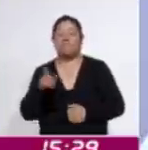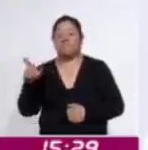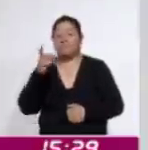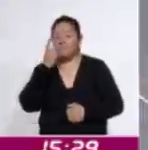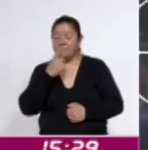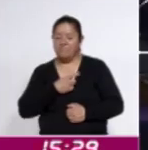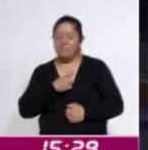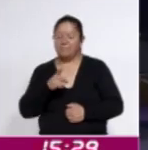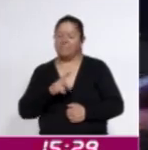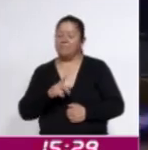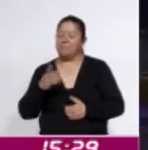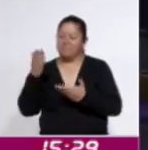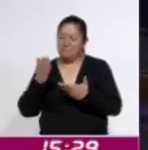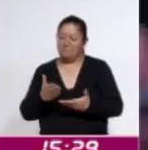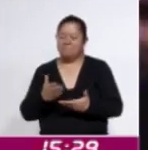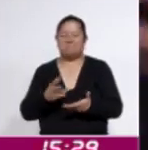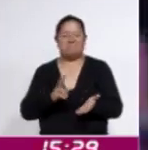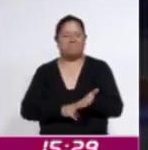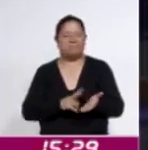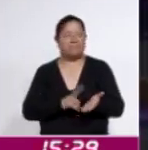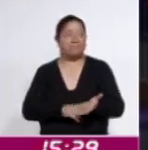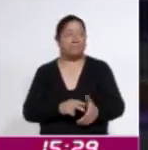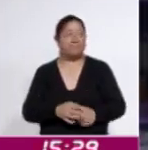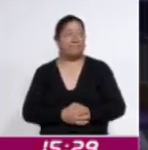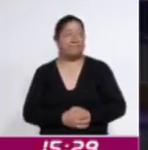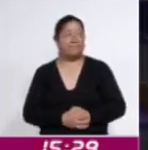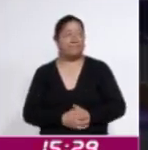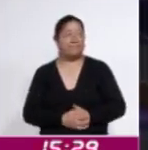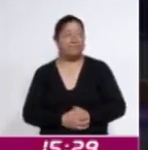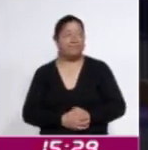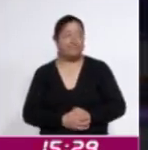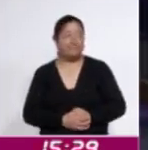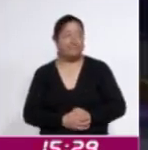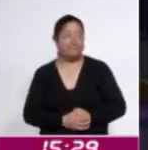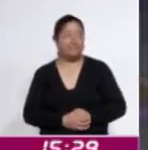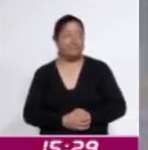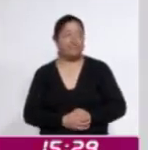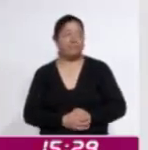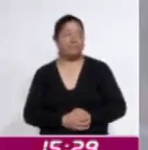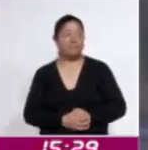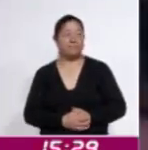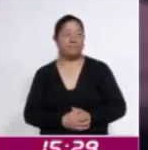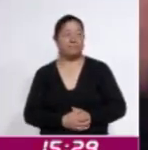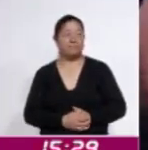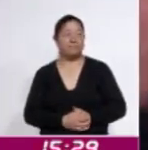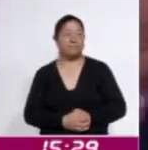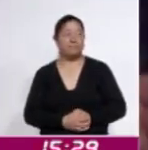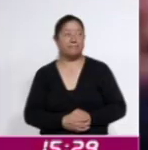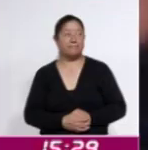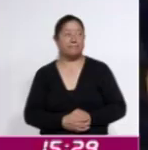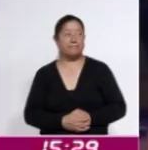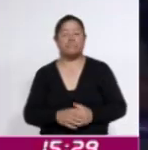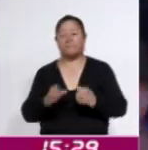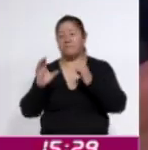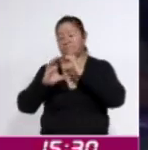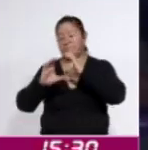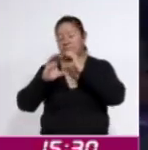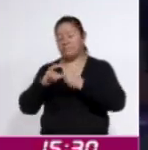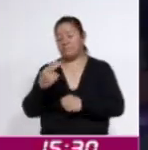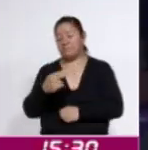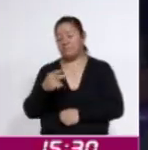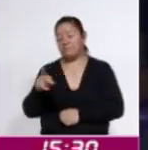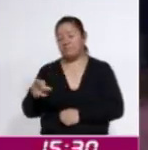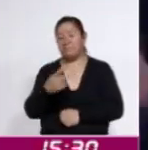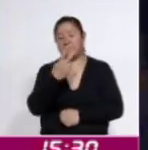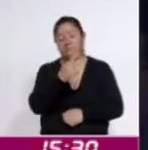pena. Como dos amigos te propongo un trato, mi canción favorita. Y que sea partícipe de este